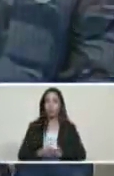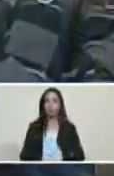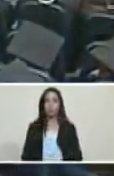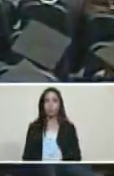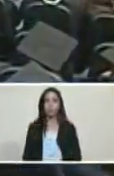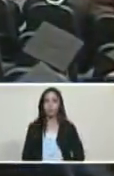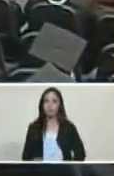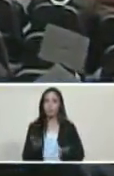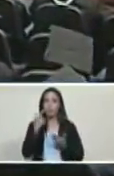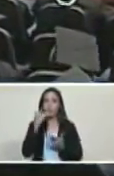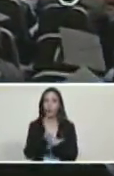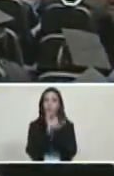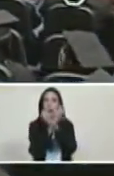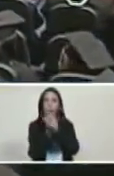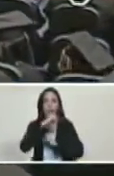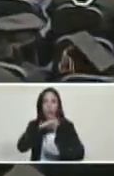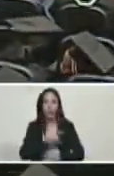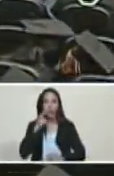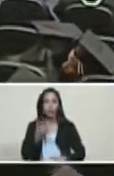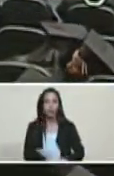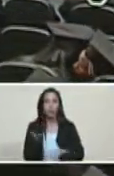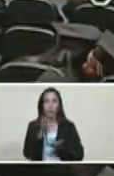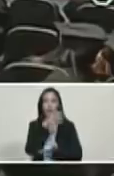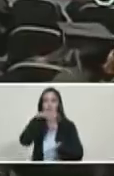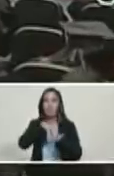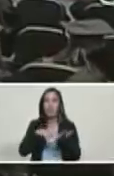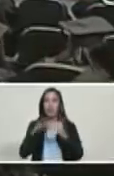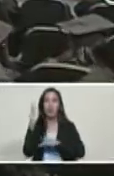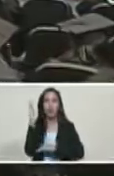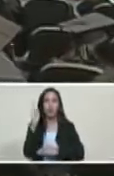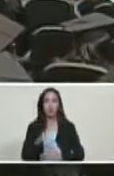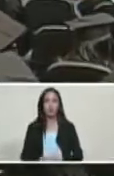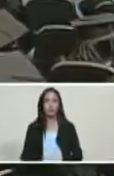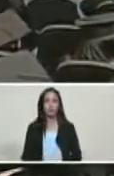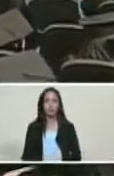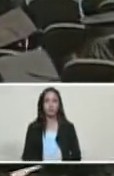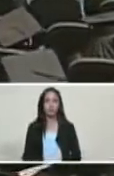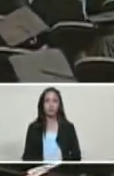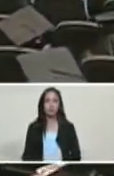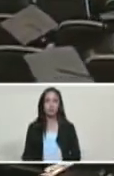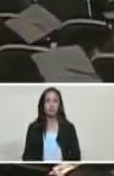mención Geografía, Historia y Ciudadanía del Estado Lara.